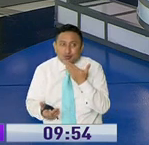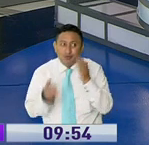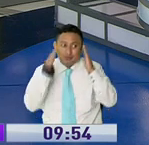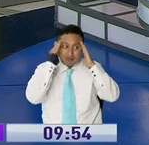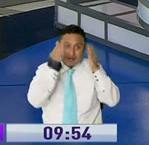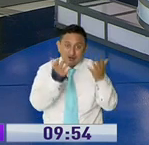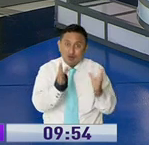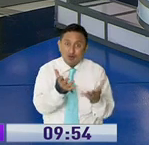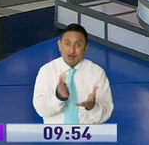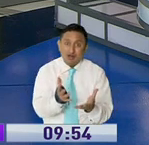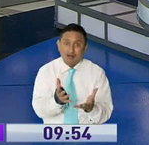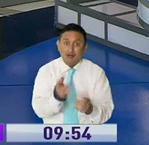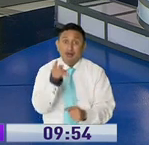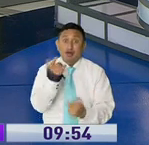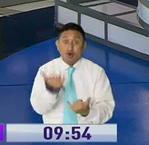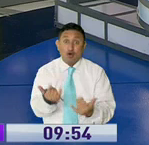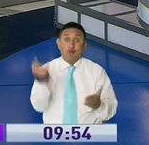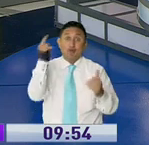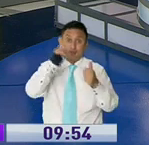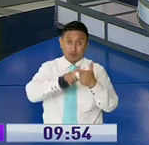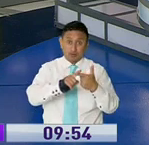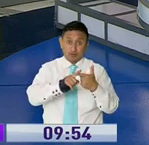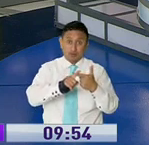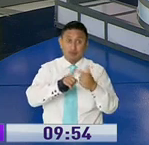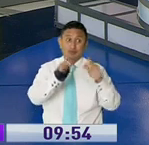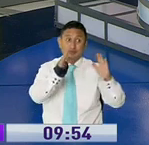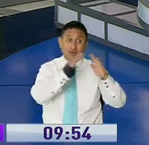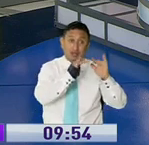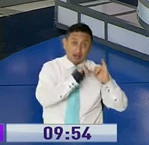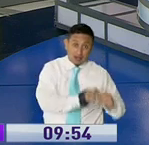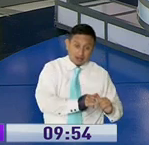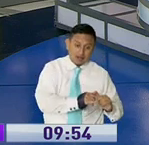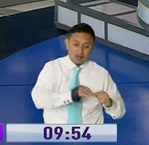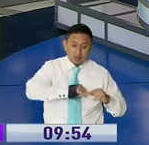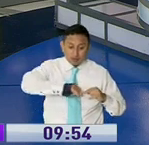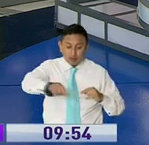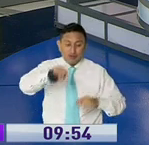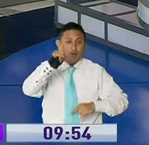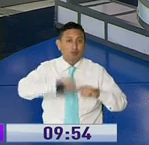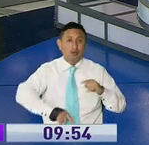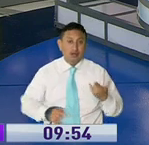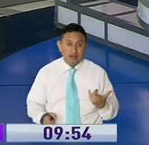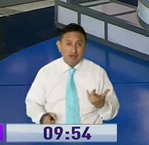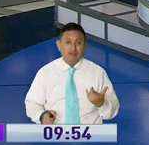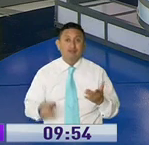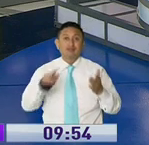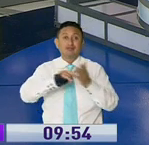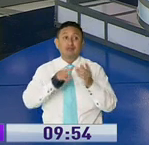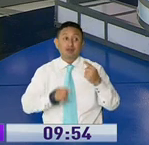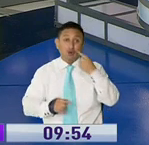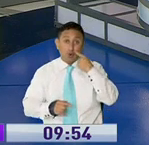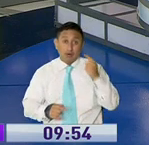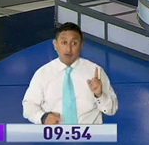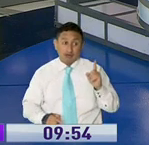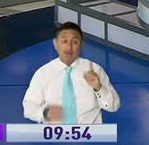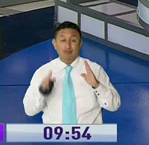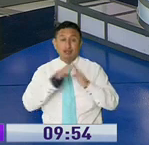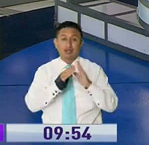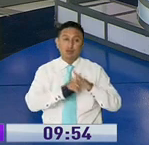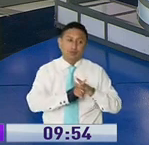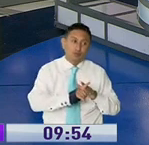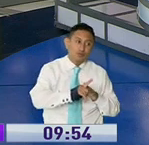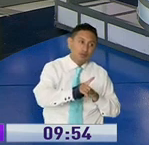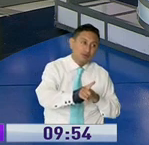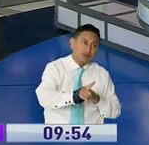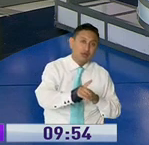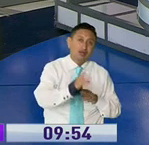no puede movilizarse, porque lo que queremos es que se quede en casa. Entonces, esto implica que el señor tenga que salir de su casa,